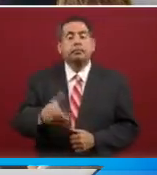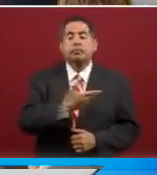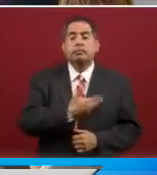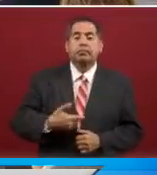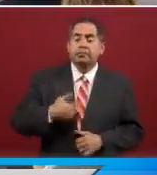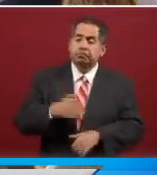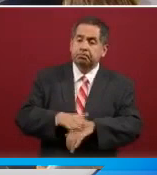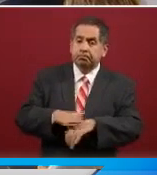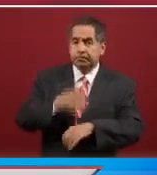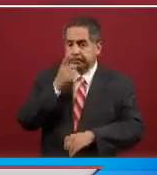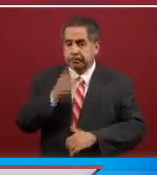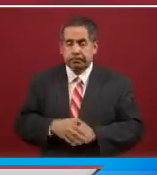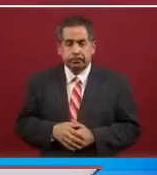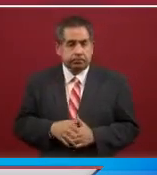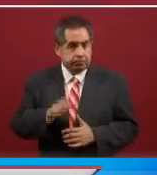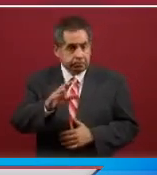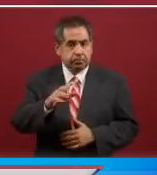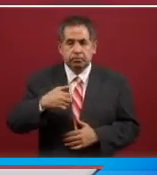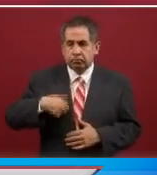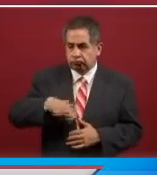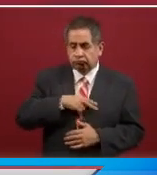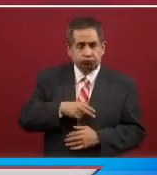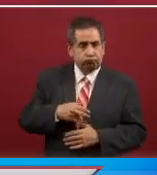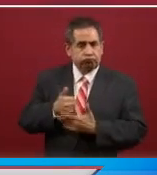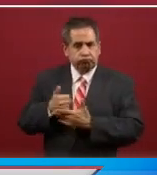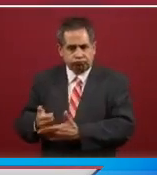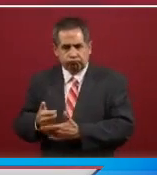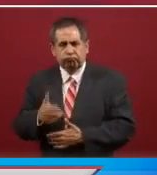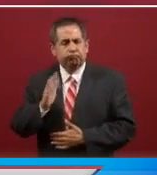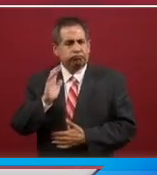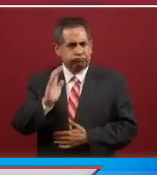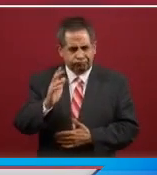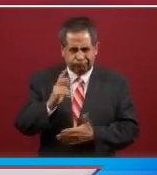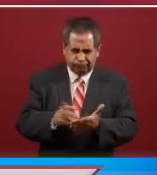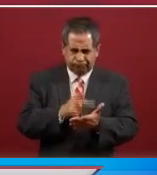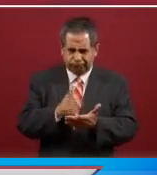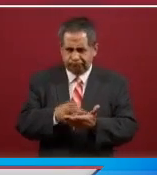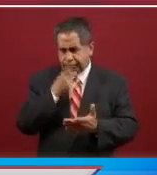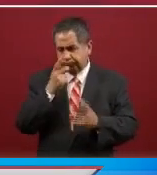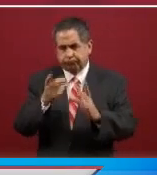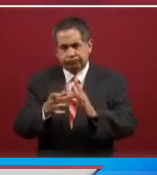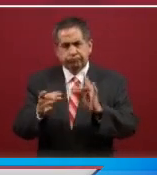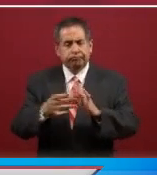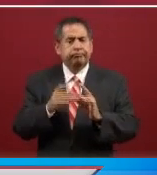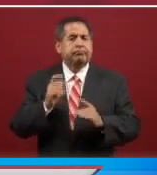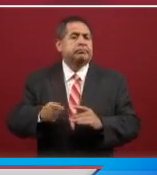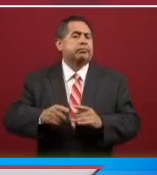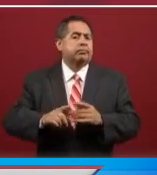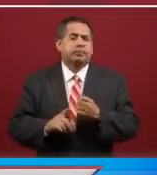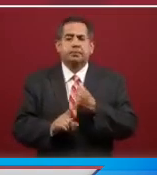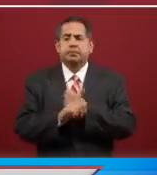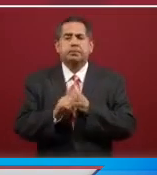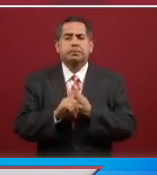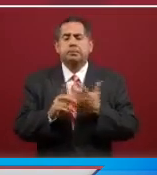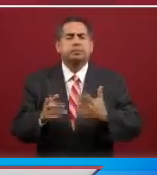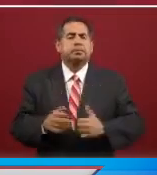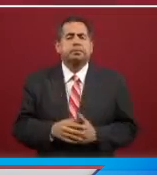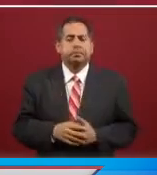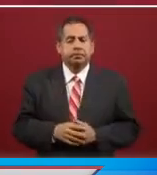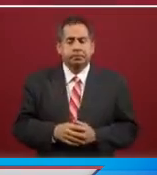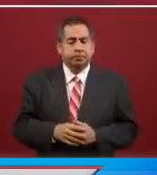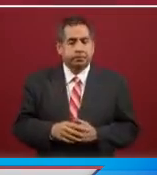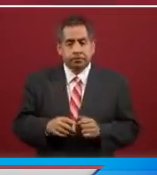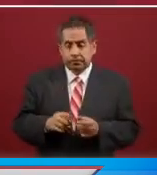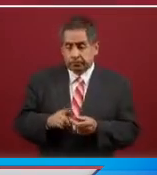mantenido la postura de atender las causas de este fenómeno que se presenta. Este problema no se solucionará con medidas coercitivas que por el contrario lo agravarían